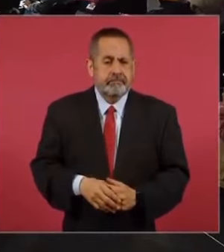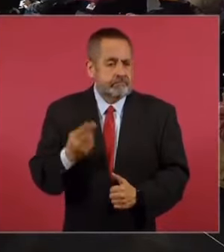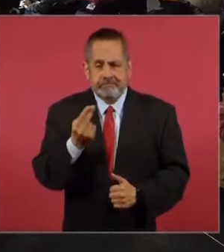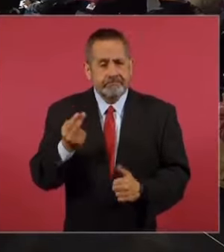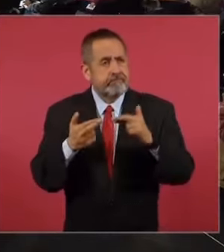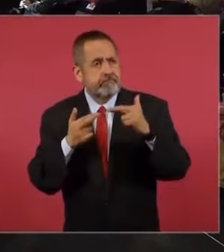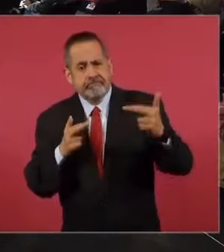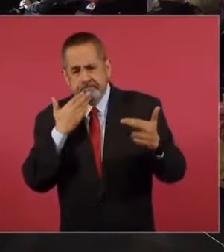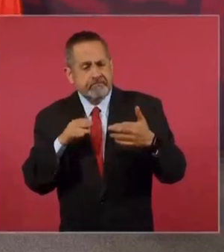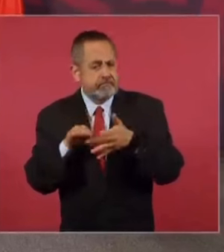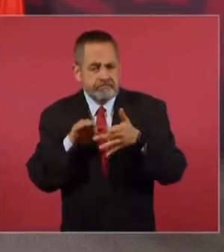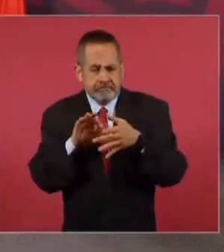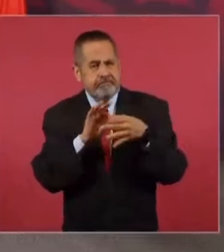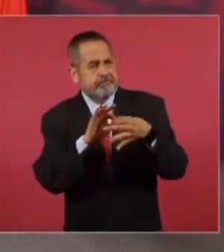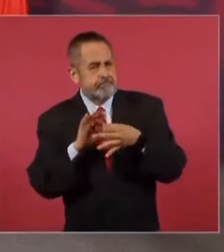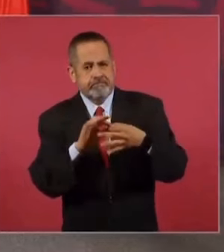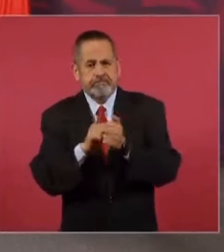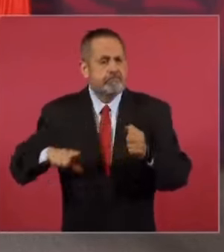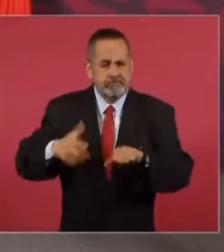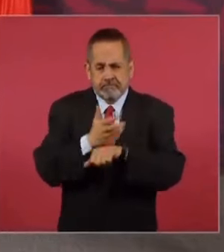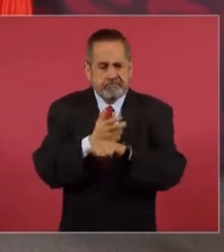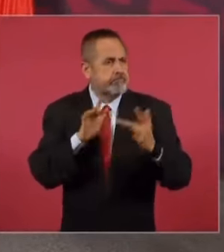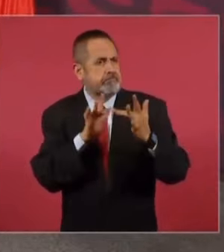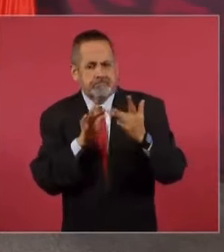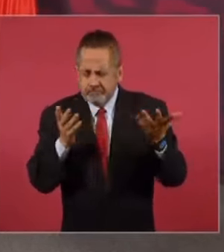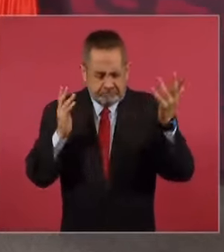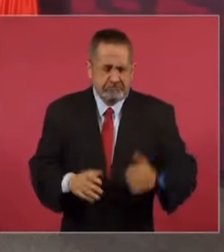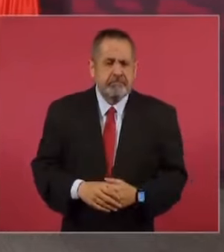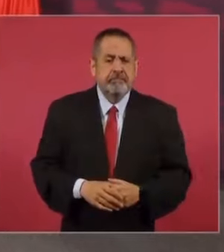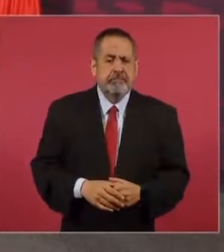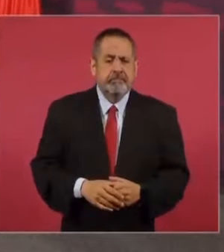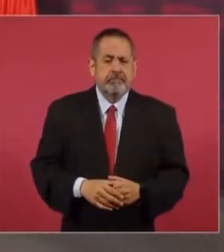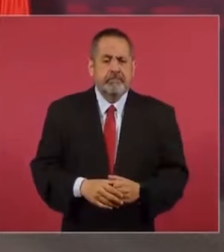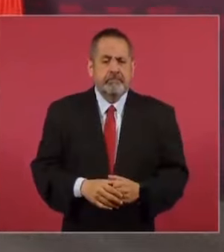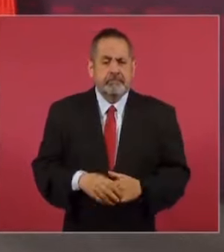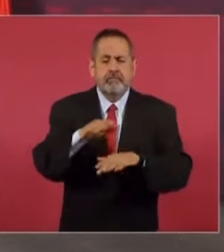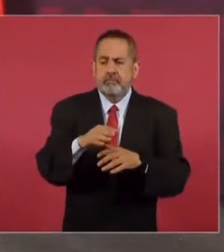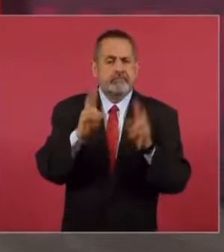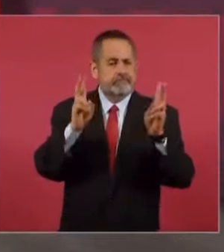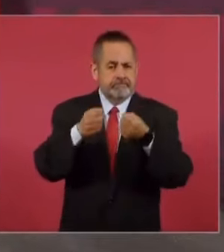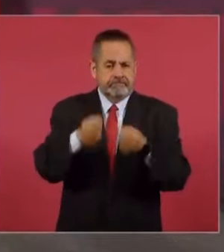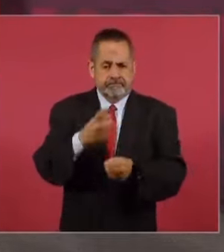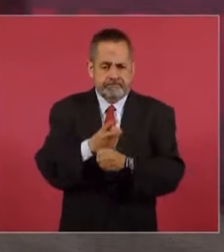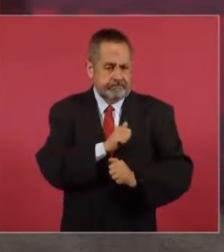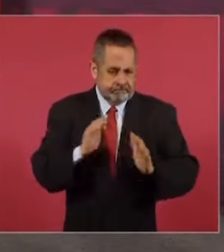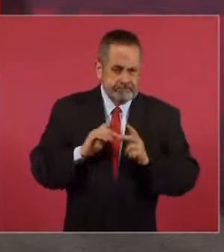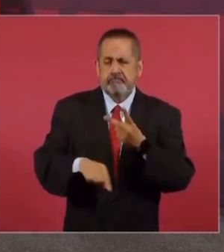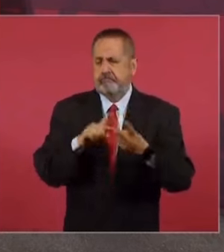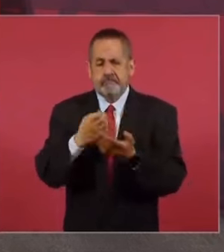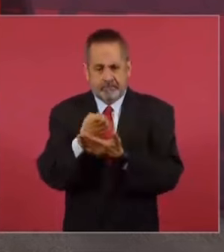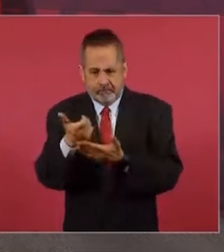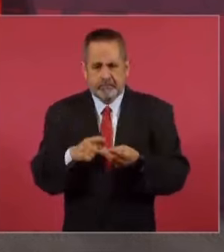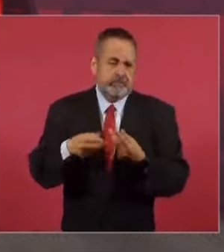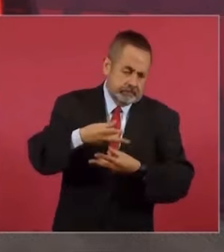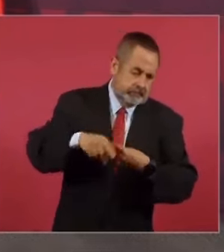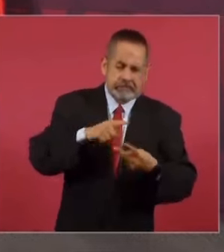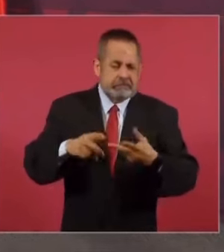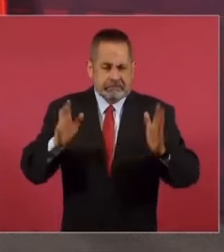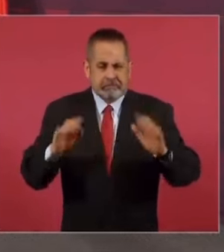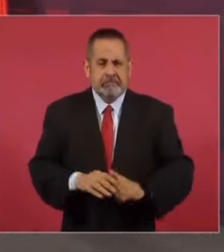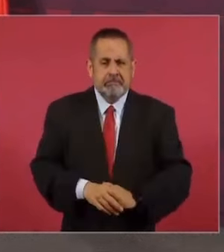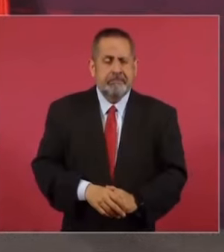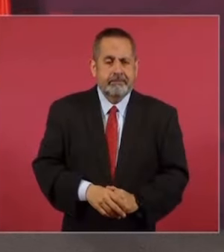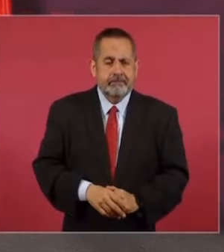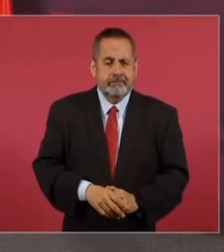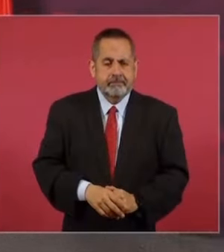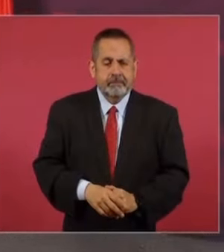una relación constante de cooperación con el gobierno de Estados Unidos en seguridad y en la economía, en las finanzas. Yo